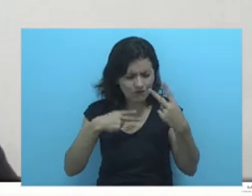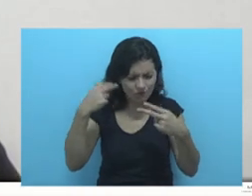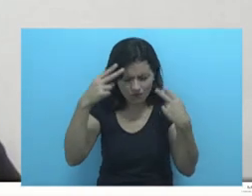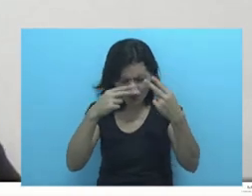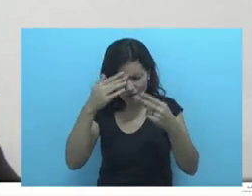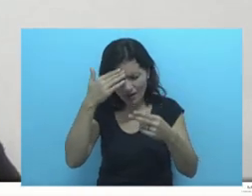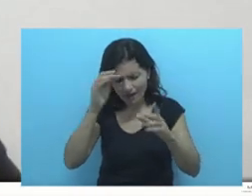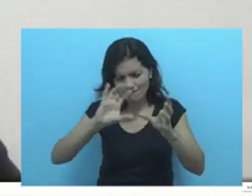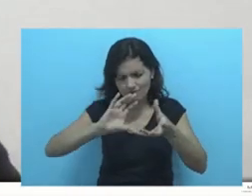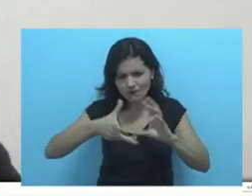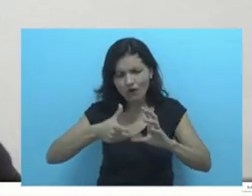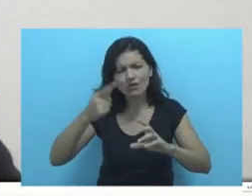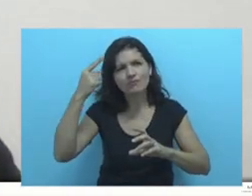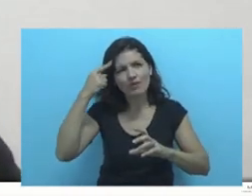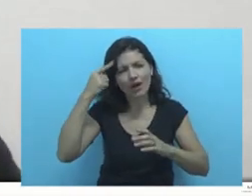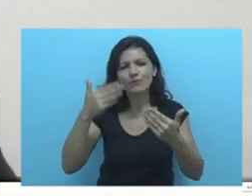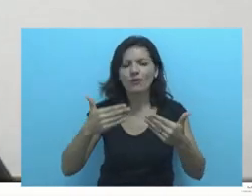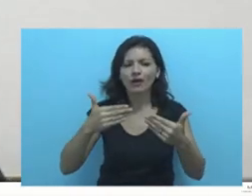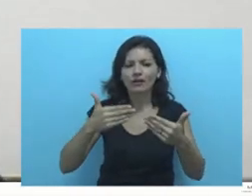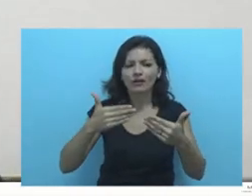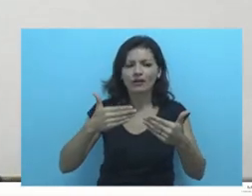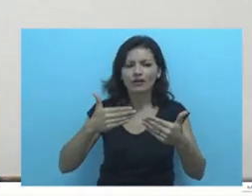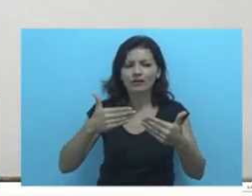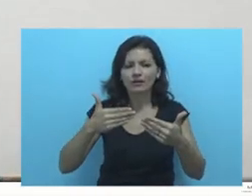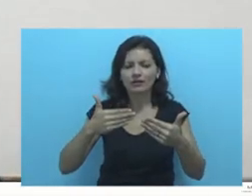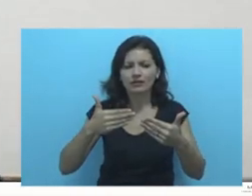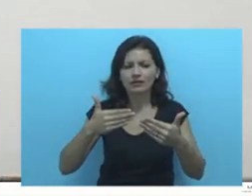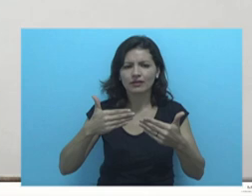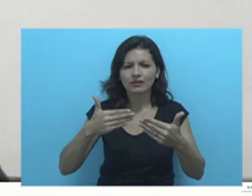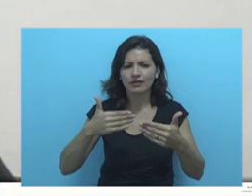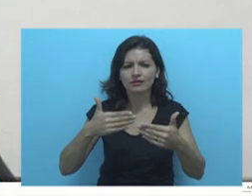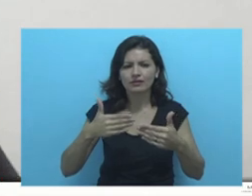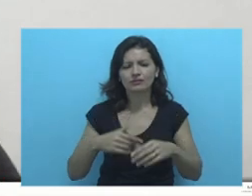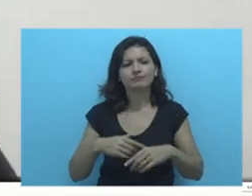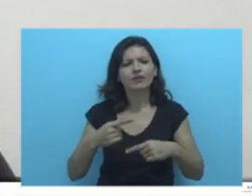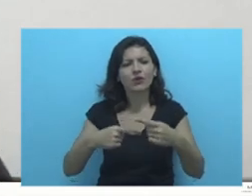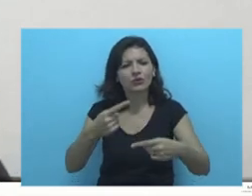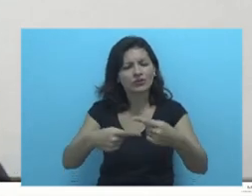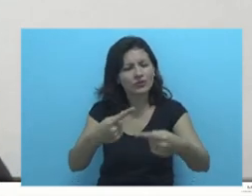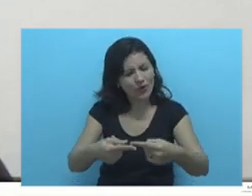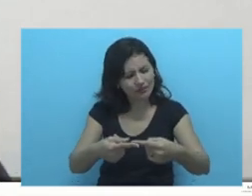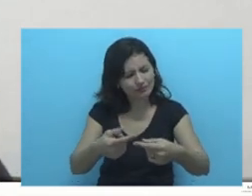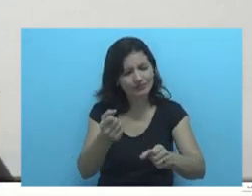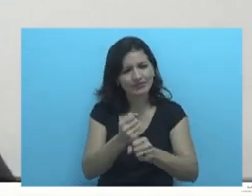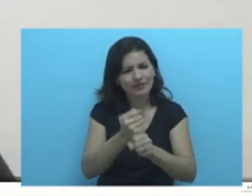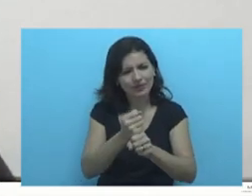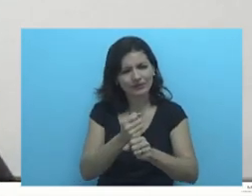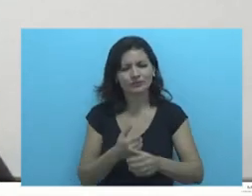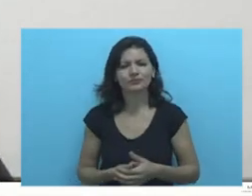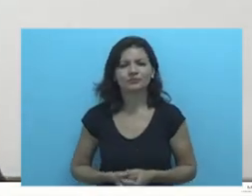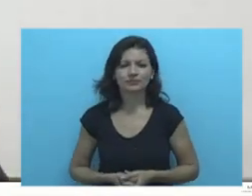inspiración para poder hallar la mejor manera de continuar con esa siembra que arrancó